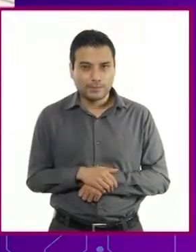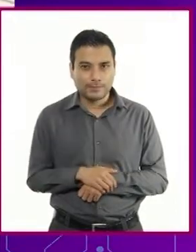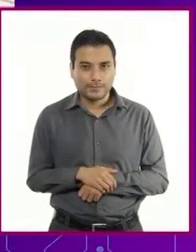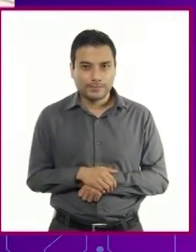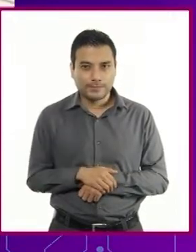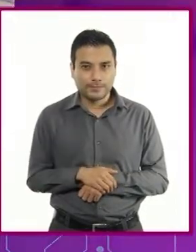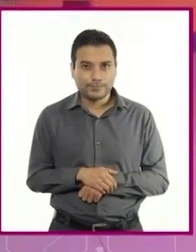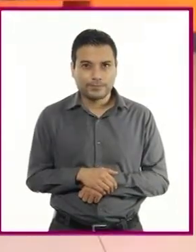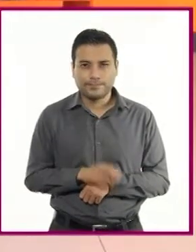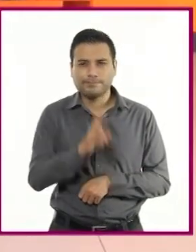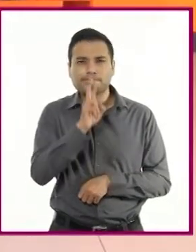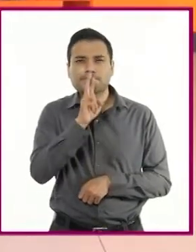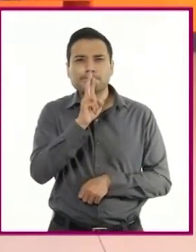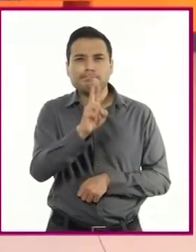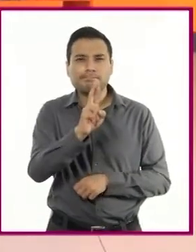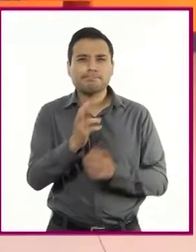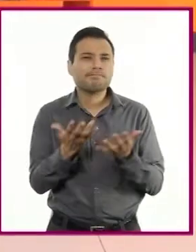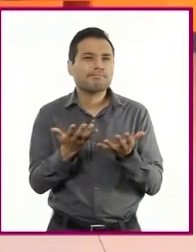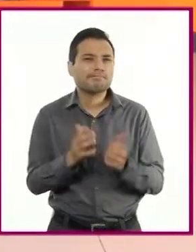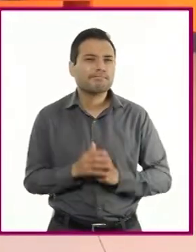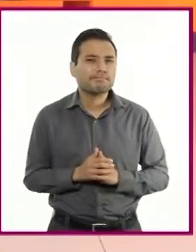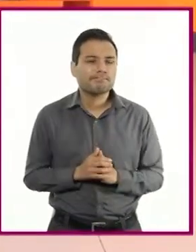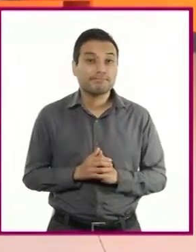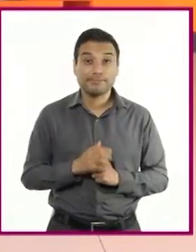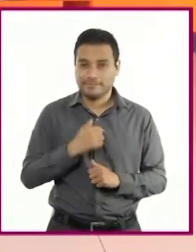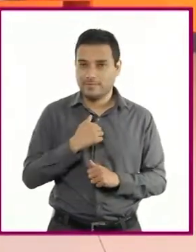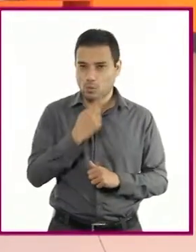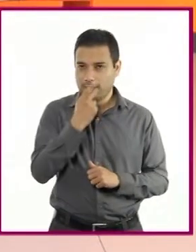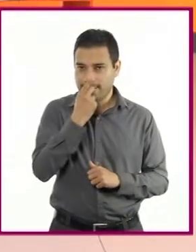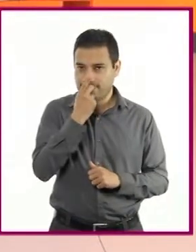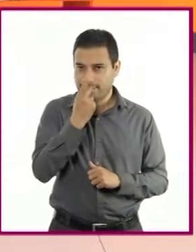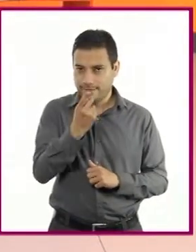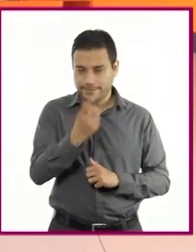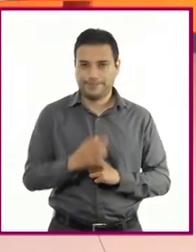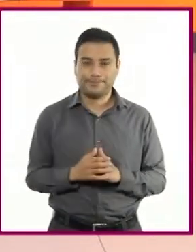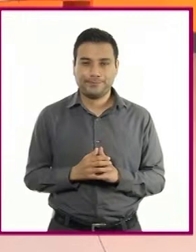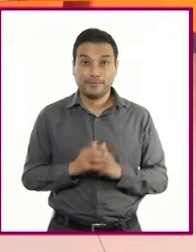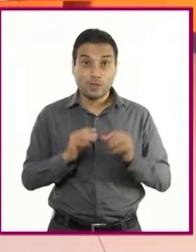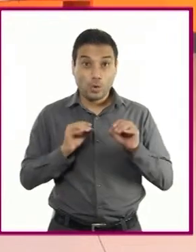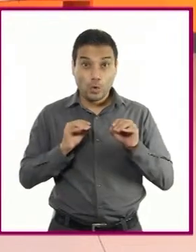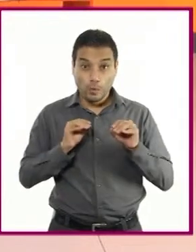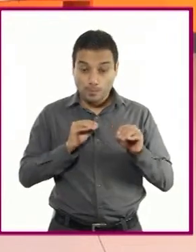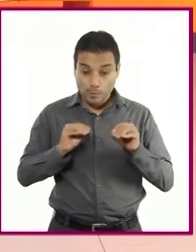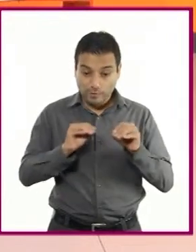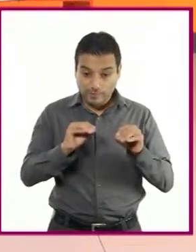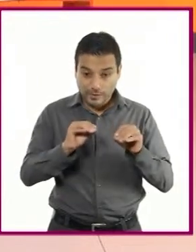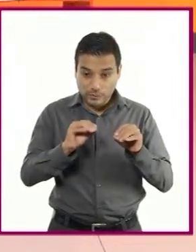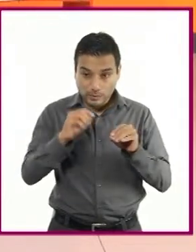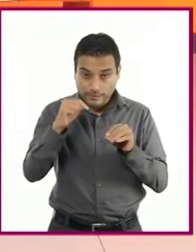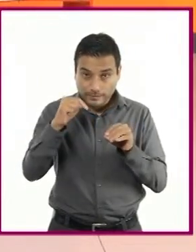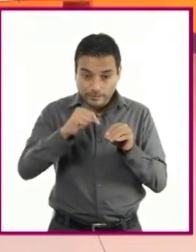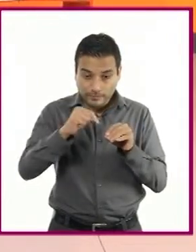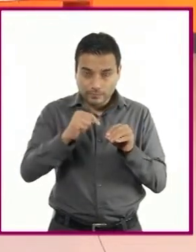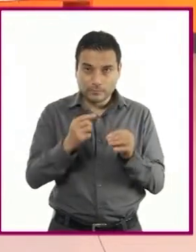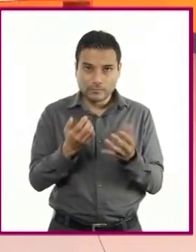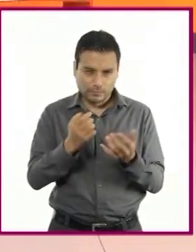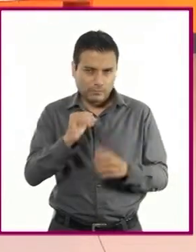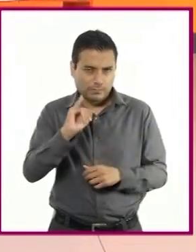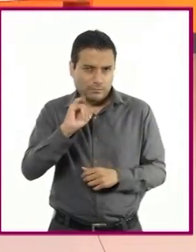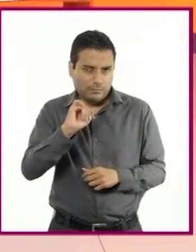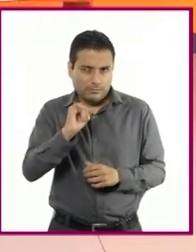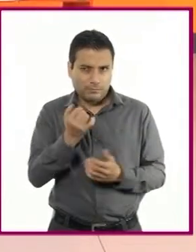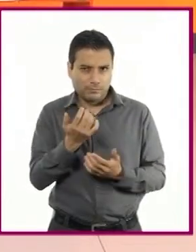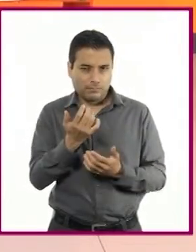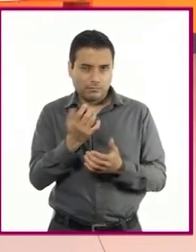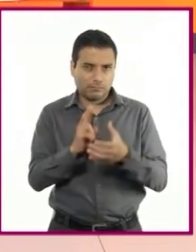¿Y qué le contestó? Le comenté que el movimiento es una de las principales funciones de los seres